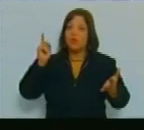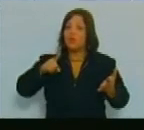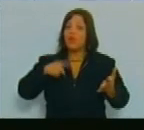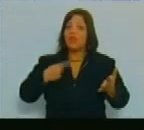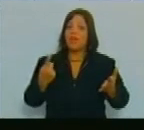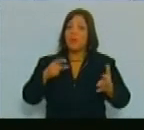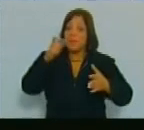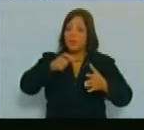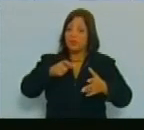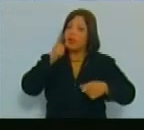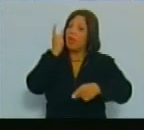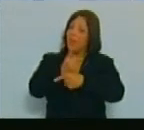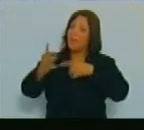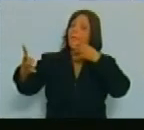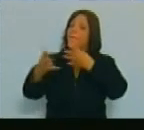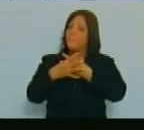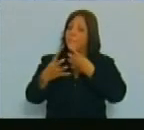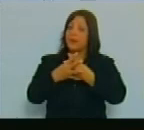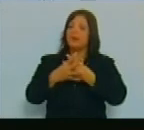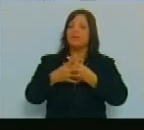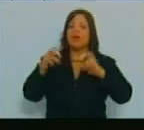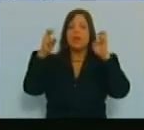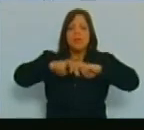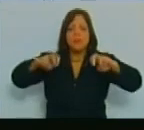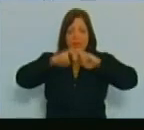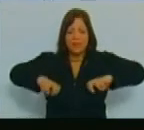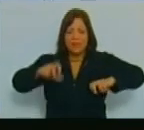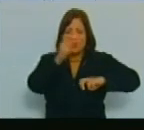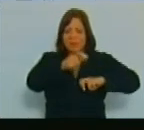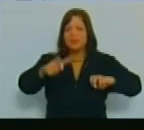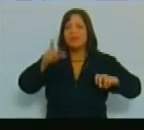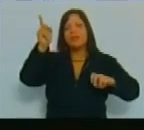garantiza la autonomía de los órganos de investigación penal